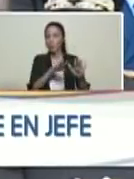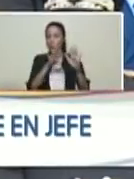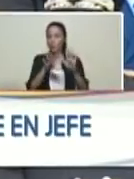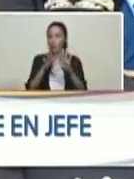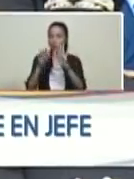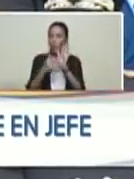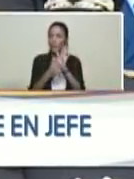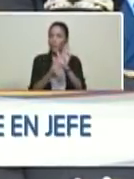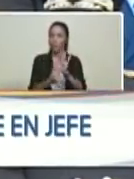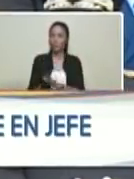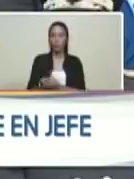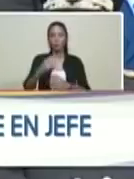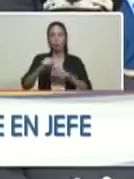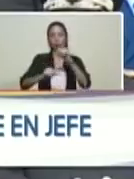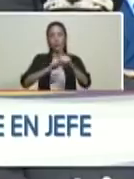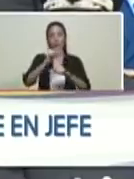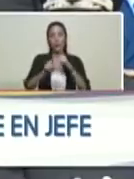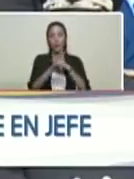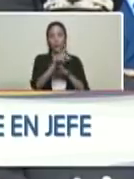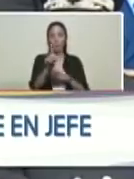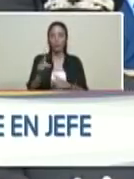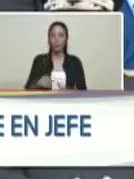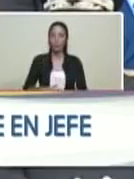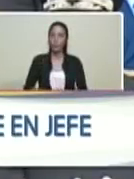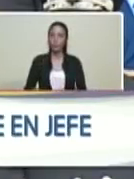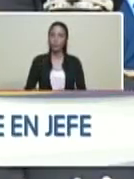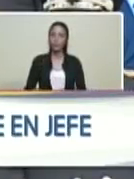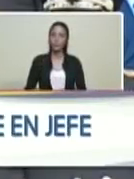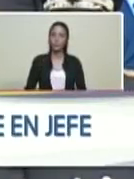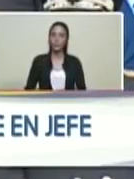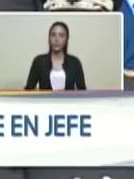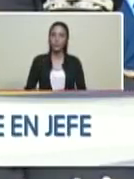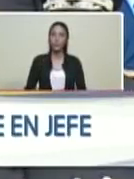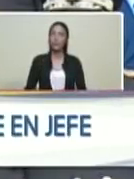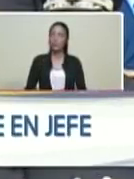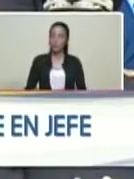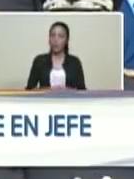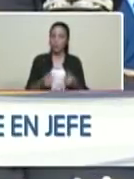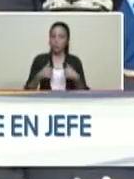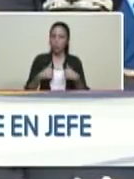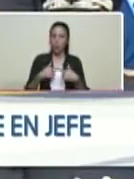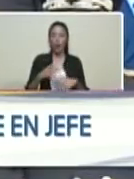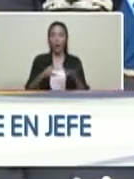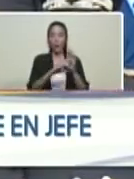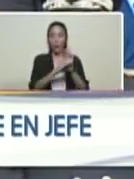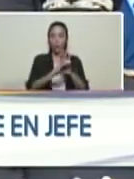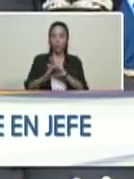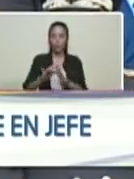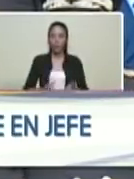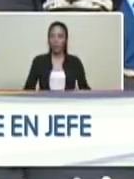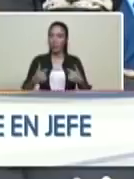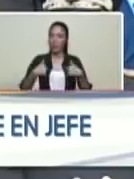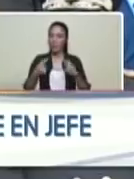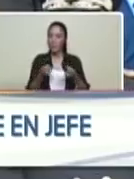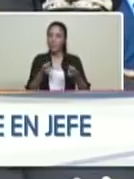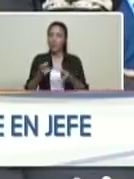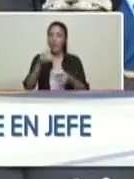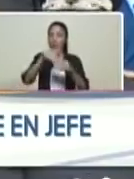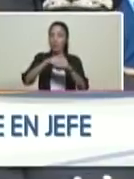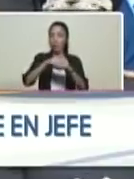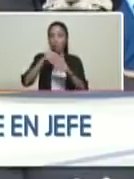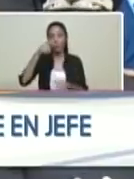proyectos hacia el siglo 21 vengo del poder constituyente activado con el voto del